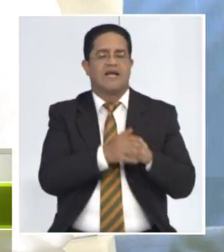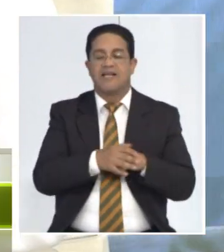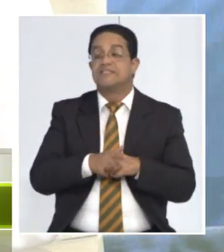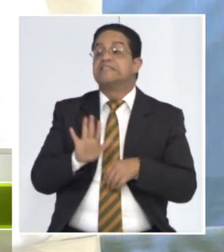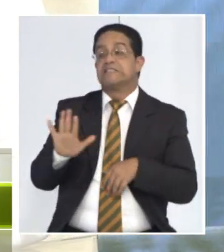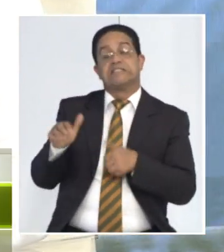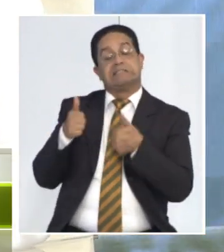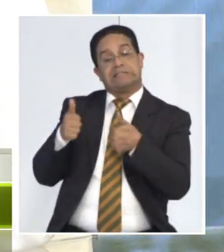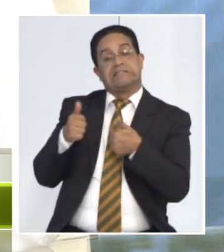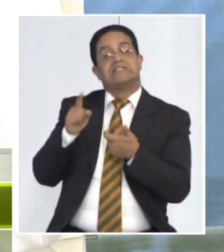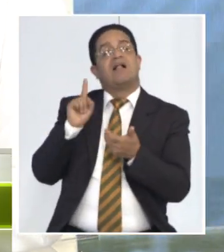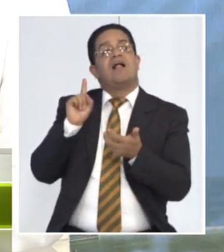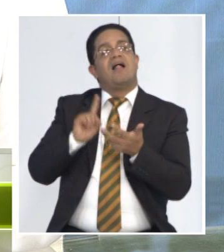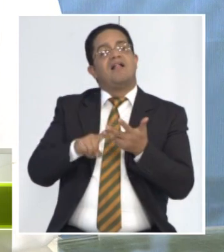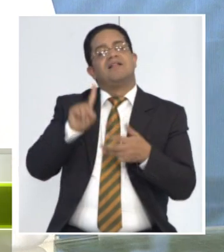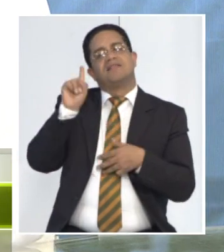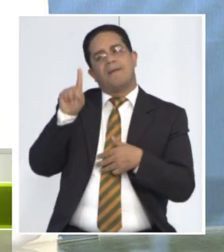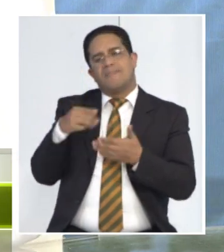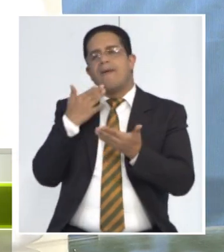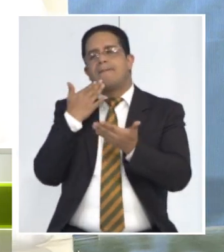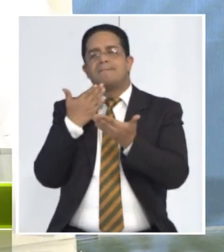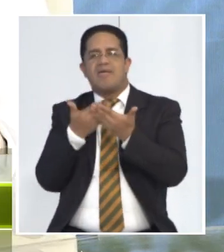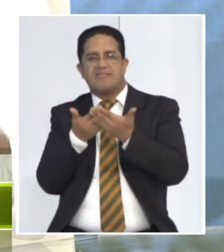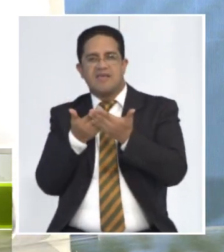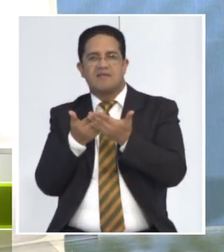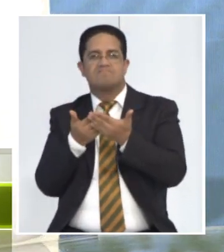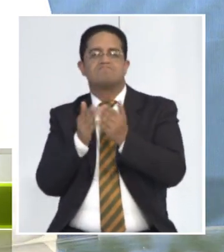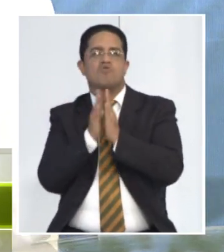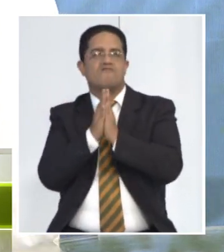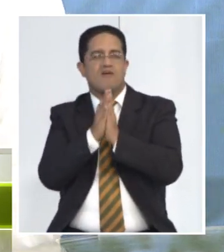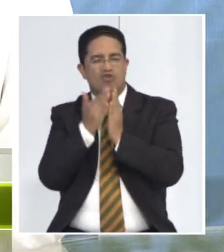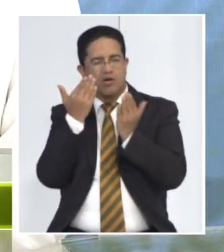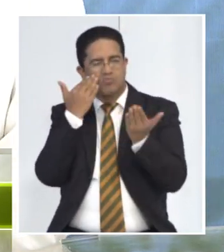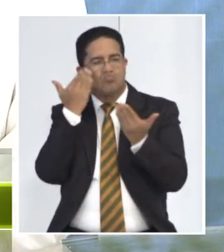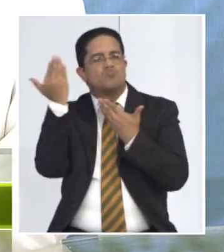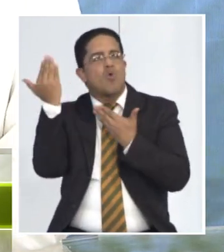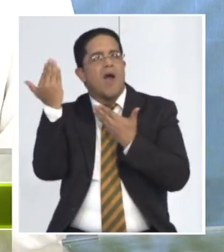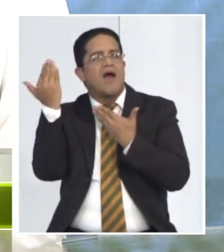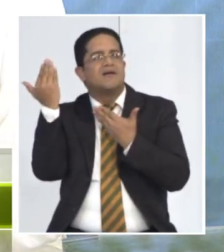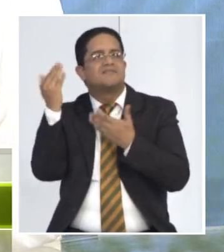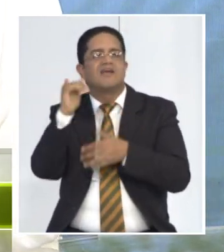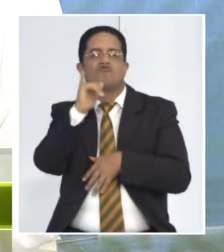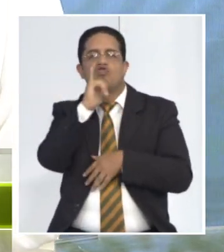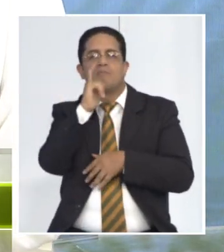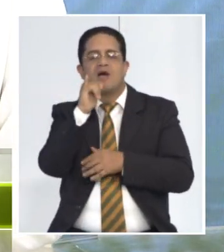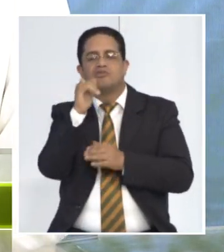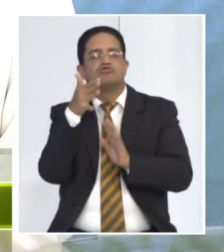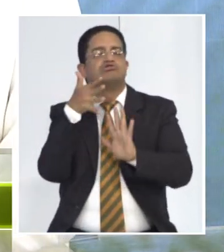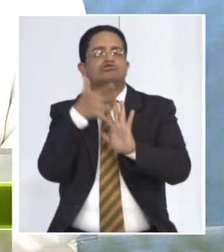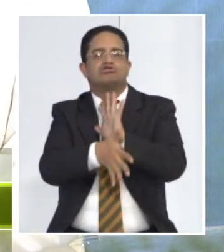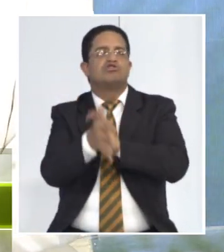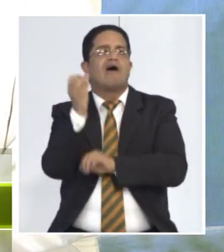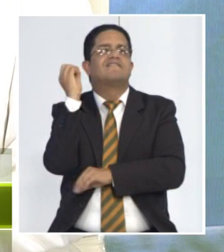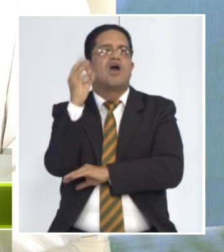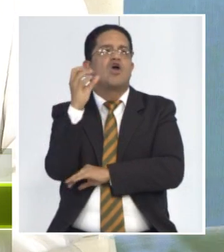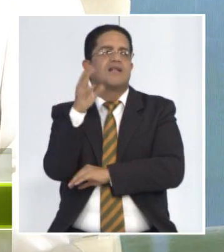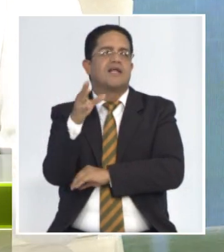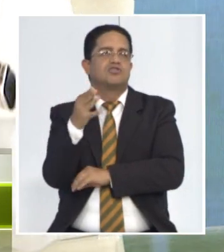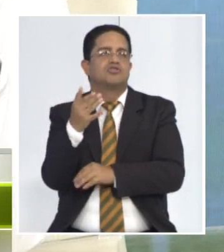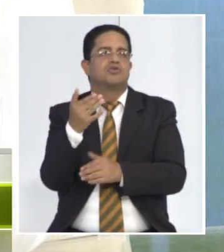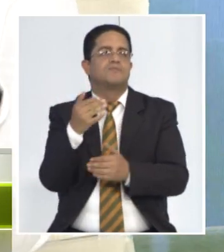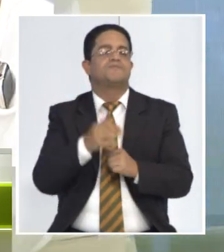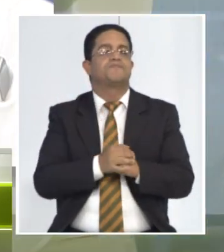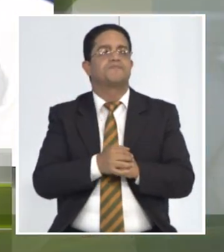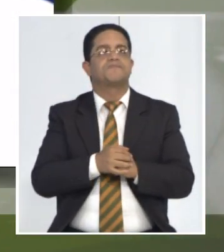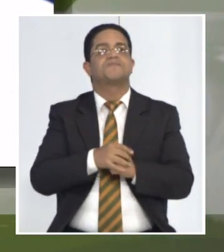supuesto, doctor. También le vamos a pedir a nuestro equipo que nos coloquen en pantalla también la información sobre este congreso para que usted pueda observarlo.